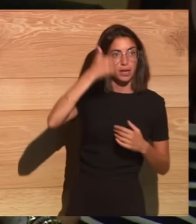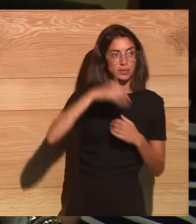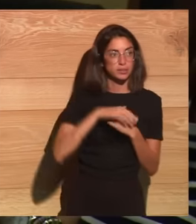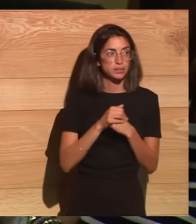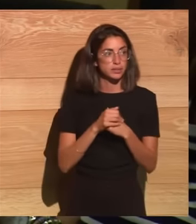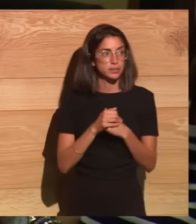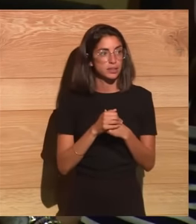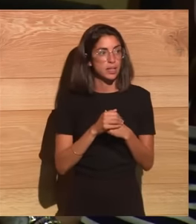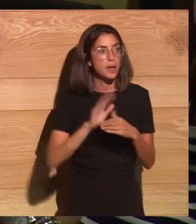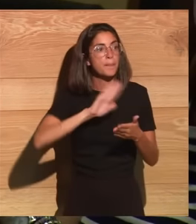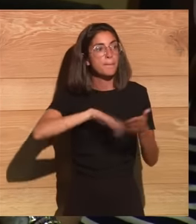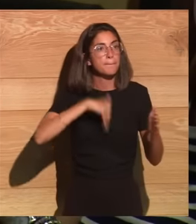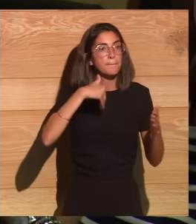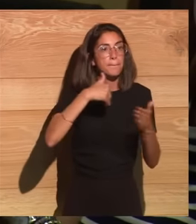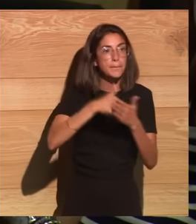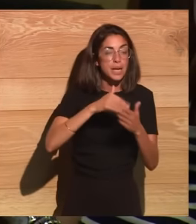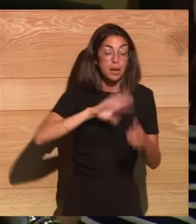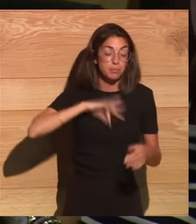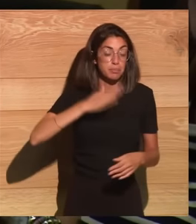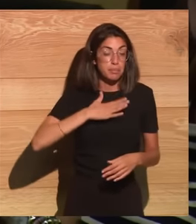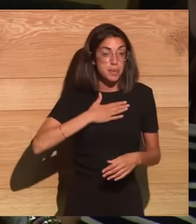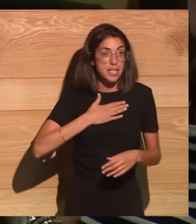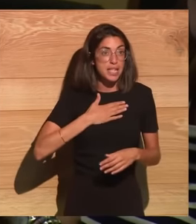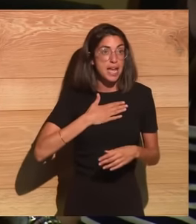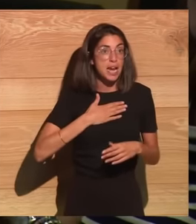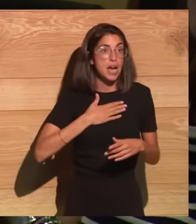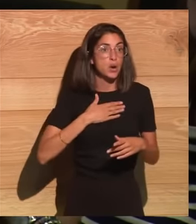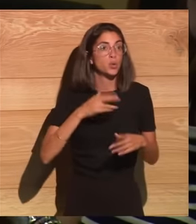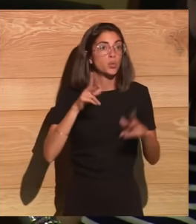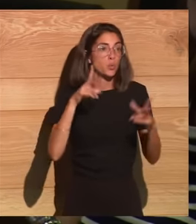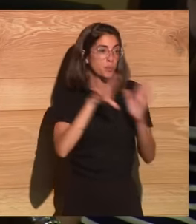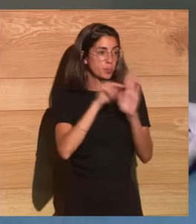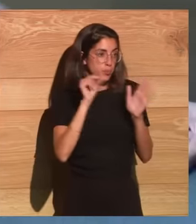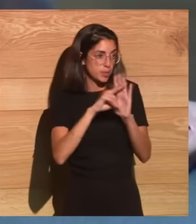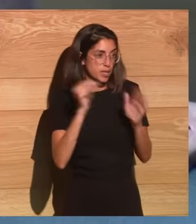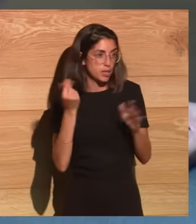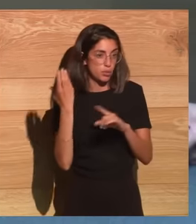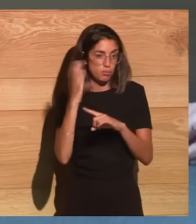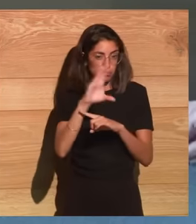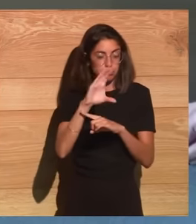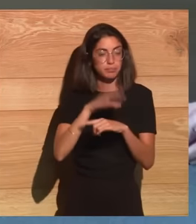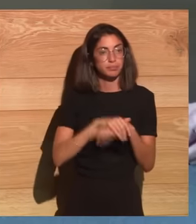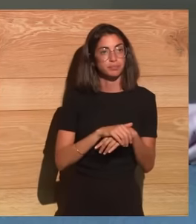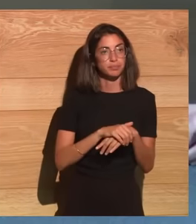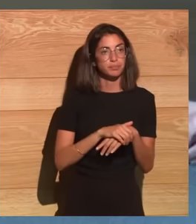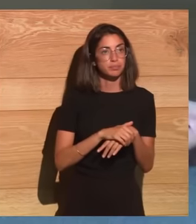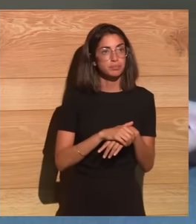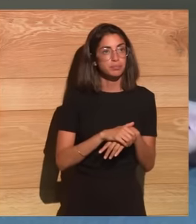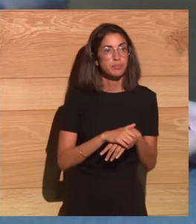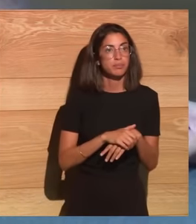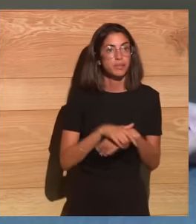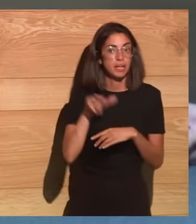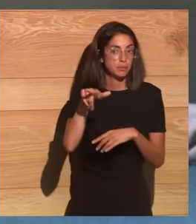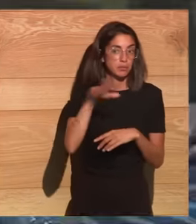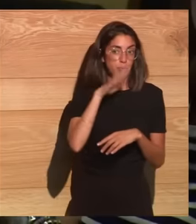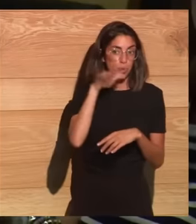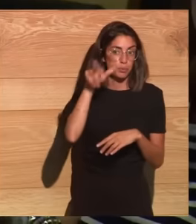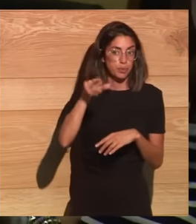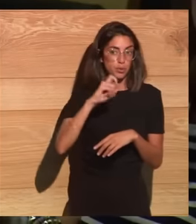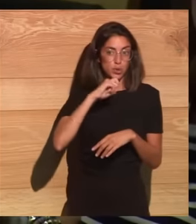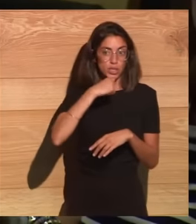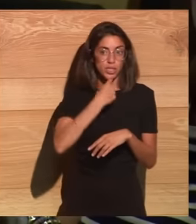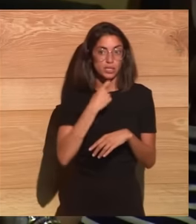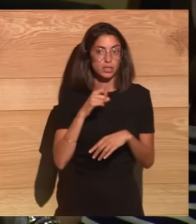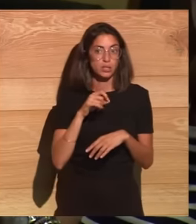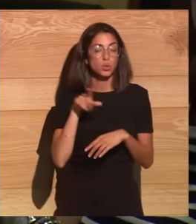mañana un vídeo grabándote eso. Mañana, que no tengo nada que hacer, salvo aclarar aquí al hater. Tú solo